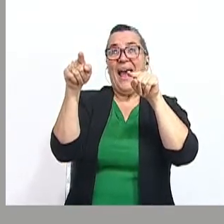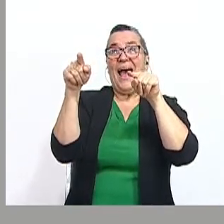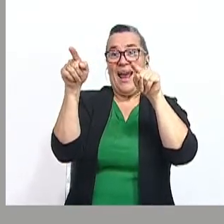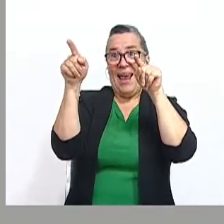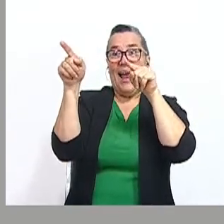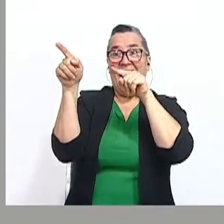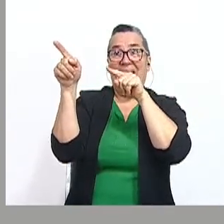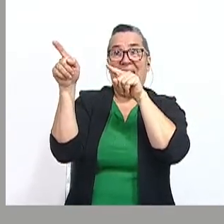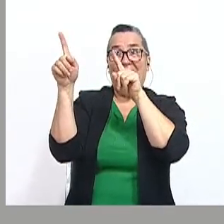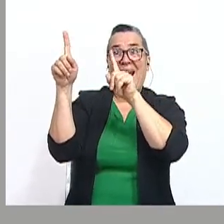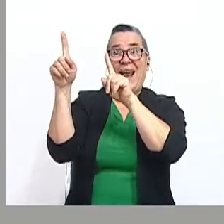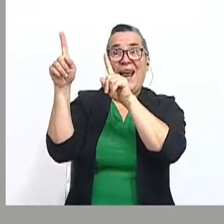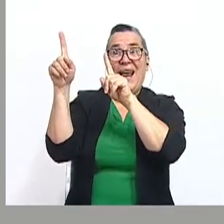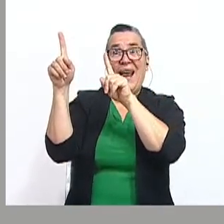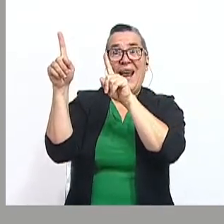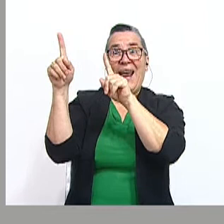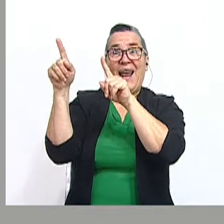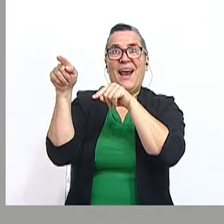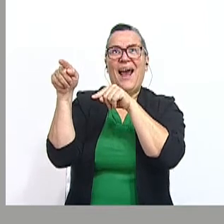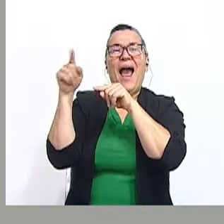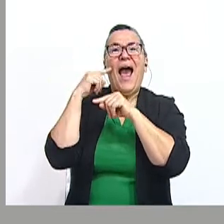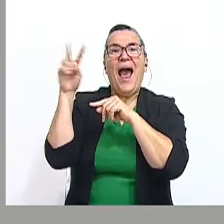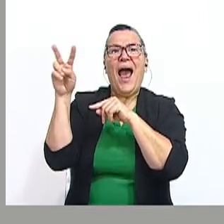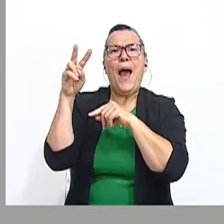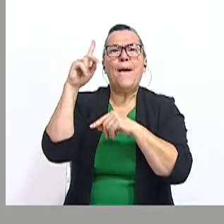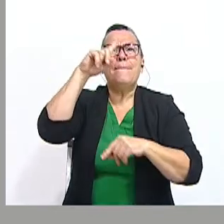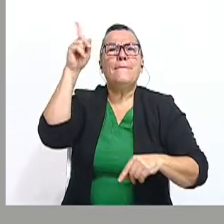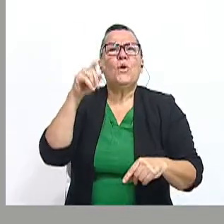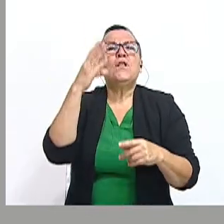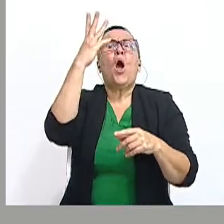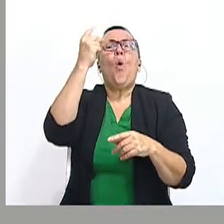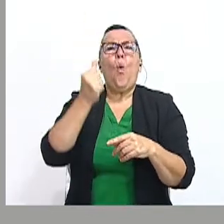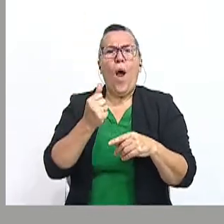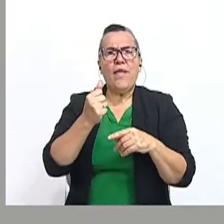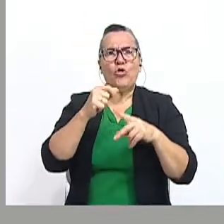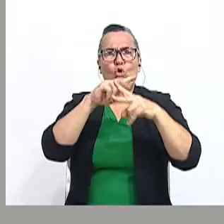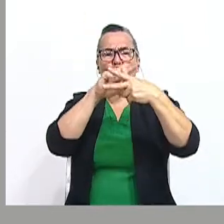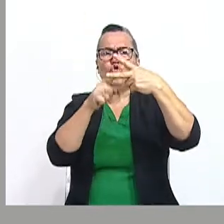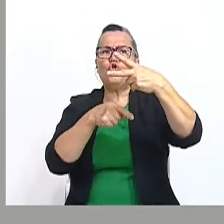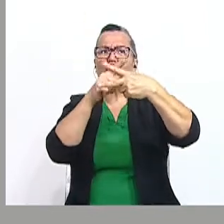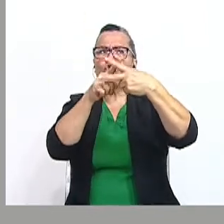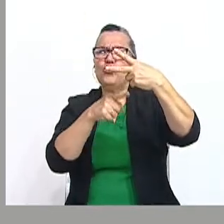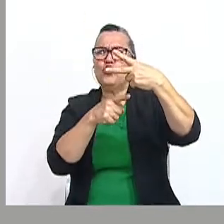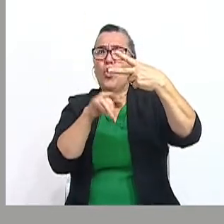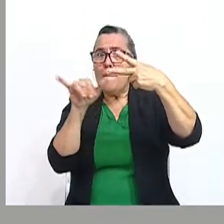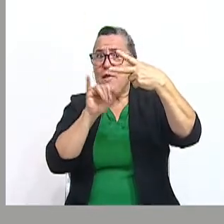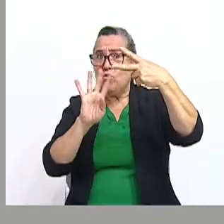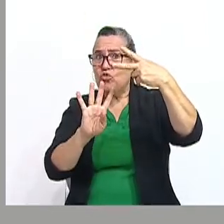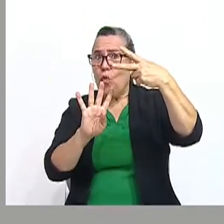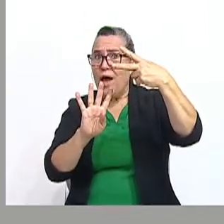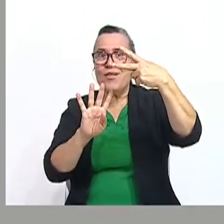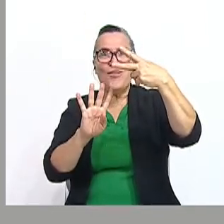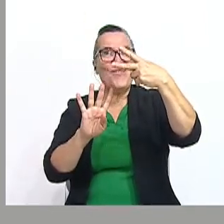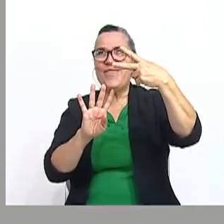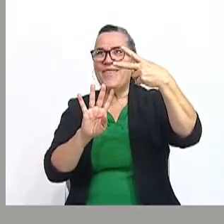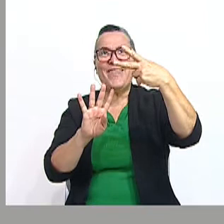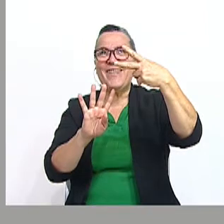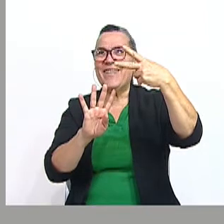ahí. Les hago la pregunta, ¿cuántos ángulos hay ahora? ¿Son los mismos 4? A